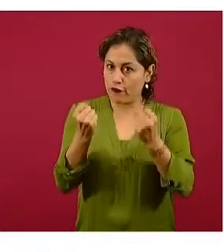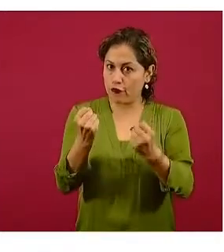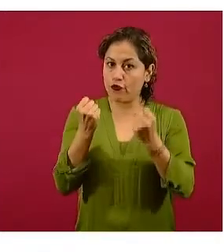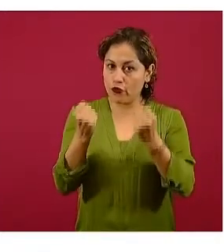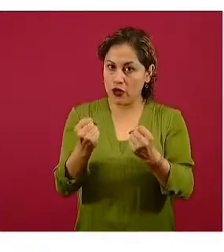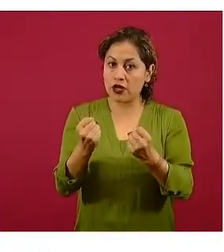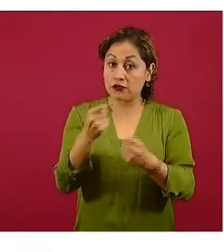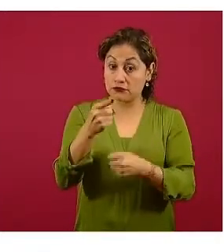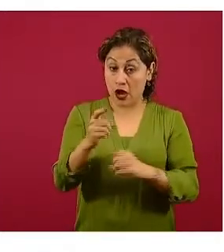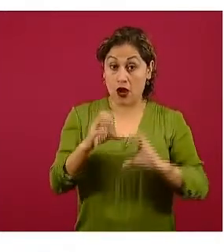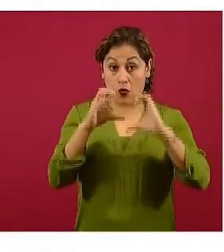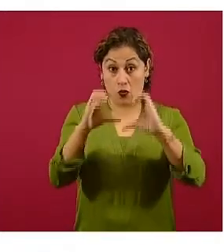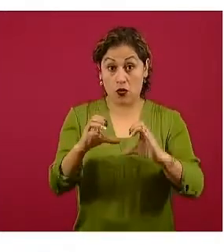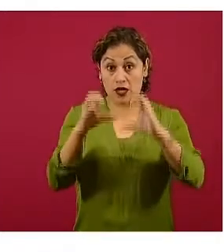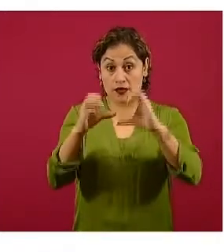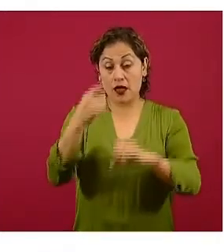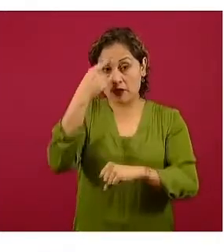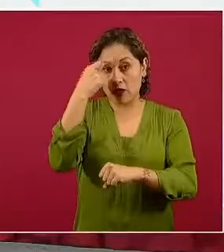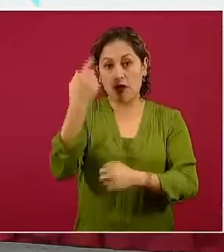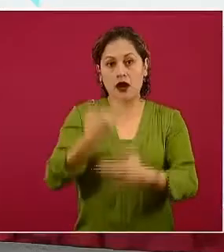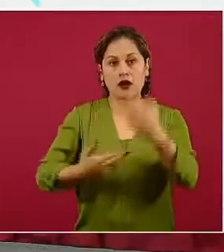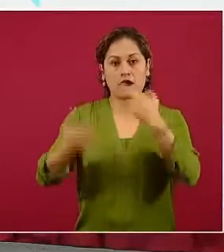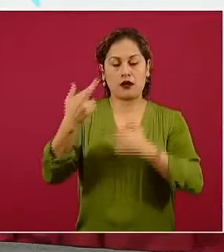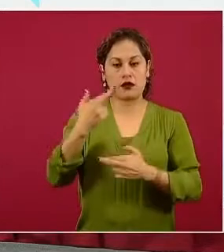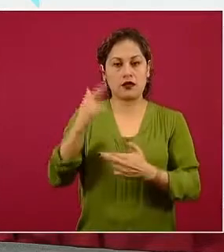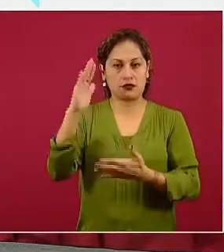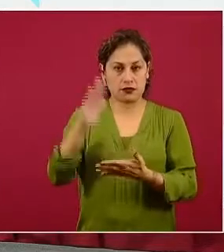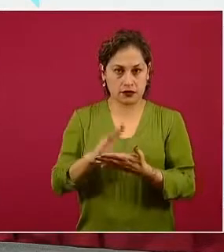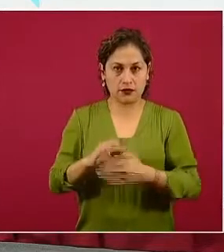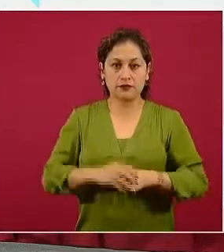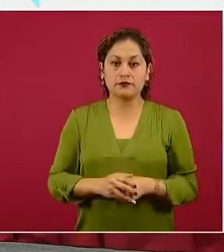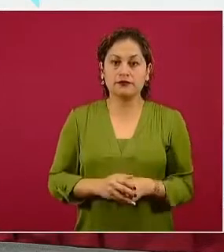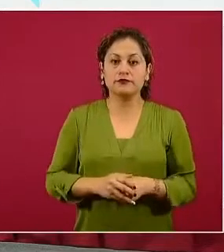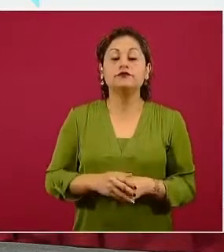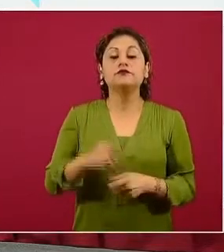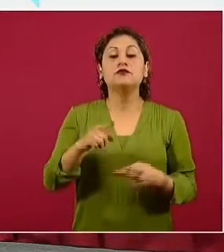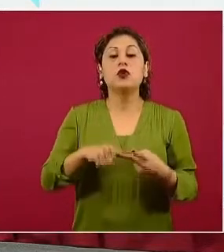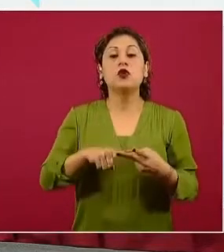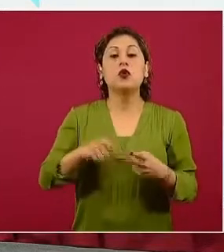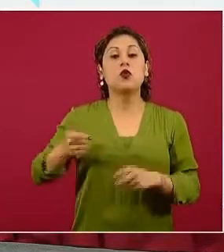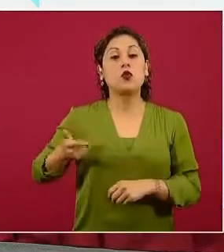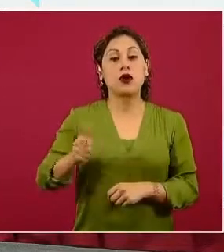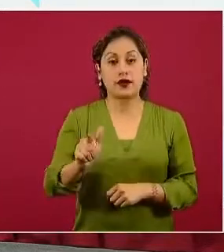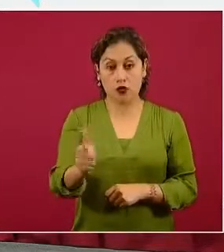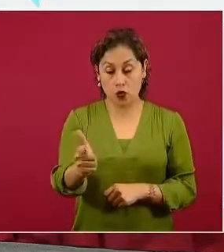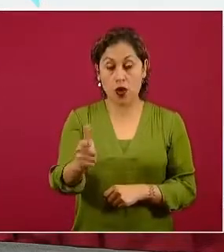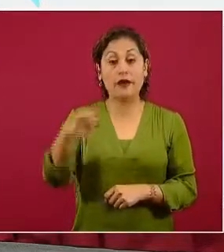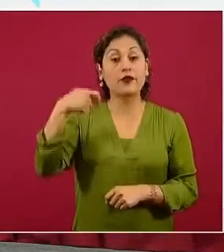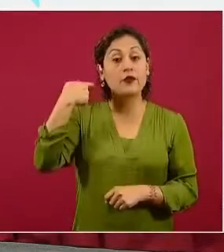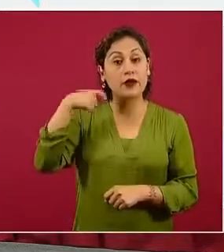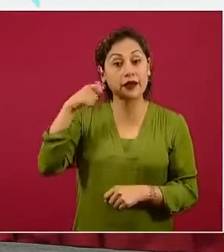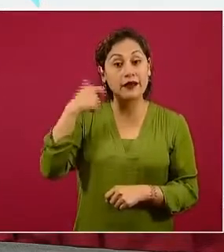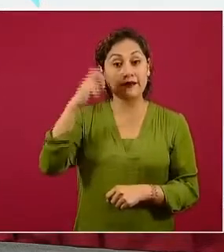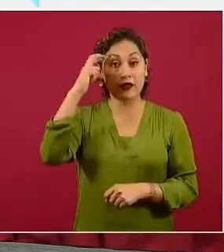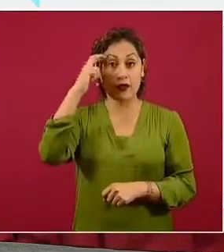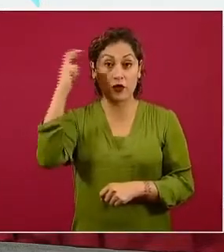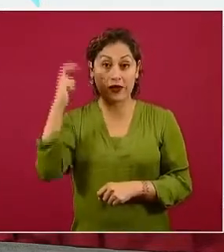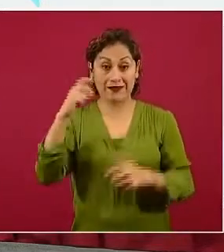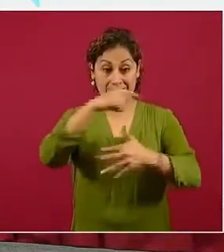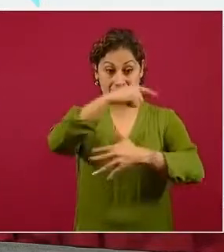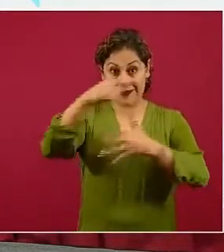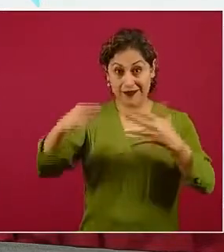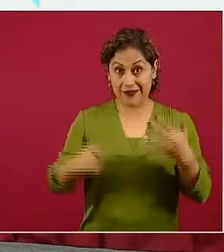pudiera regresarlo a este nivel de riesgo. Guanajuato, Querétaro e Hidalgo. Entonces, un llamado todavía